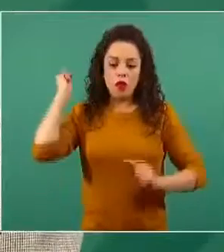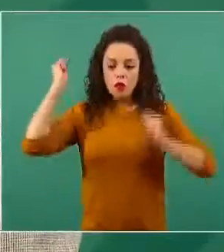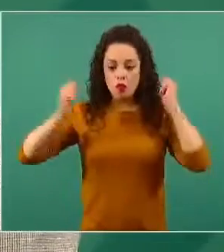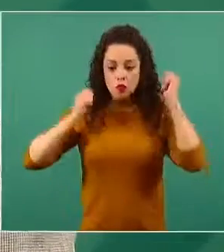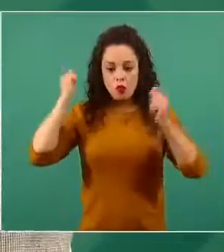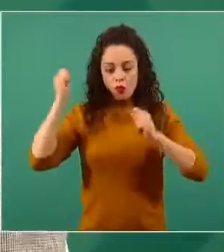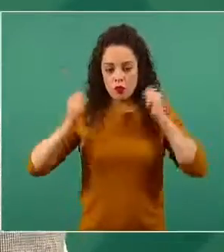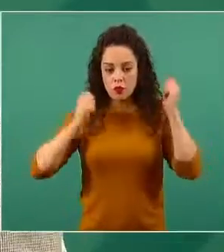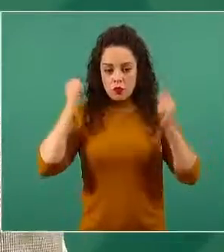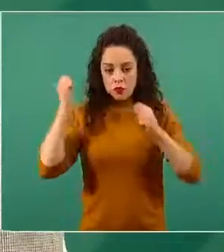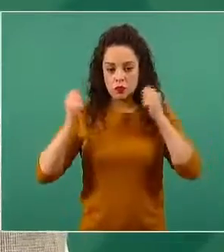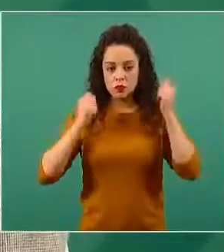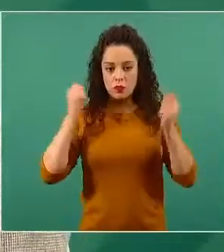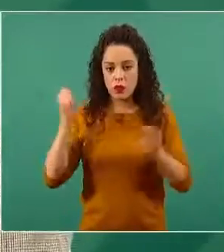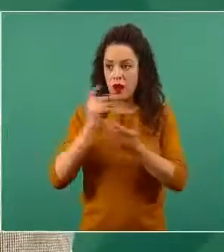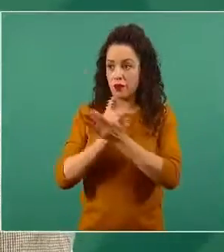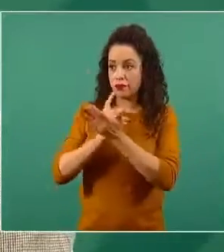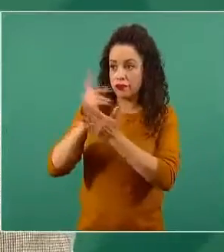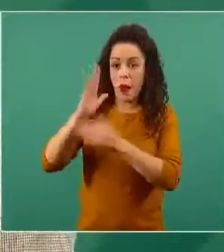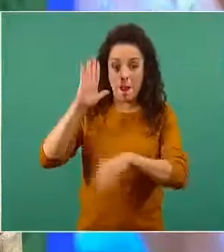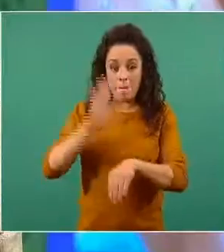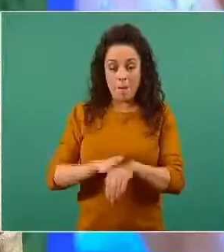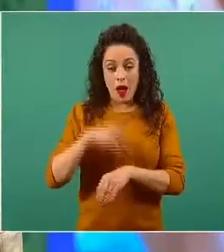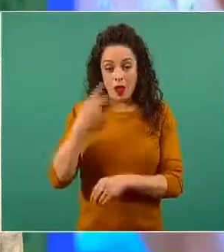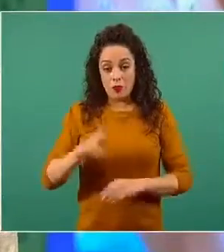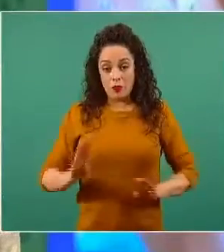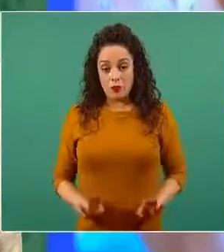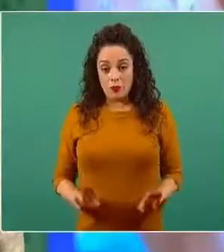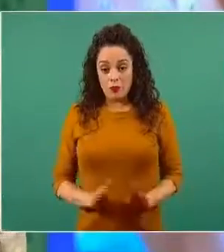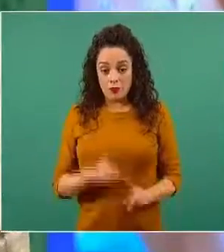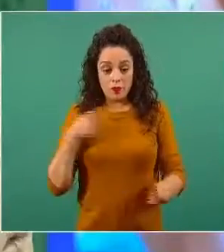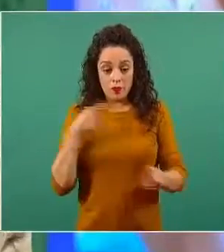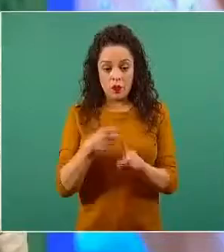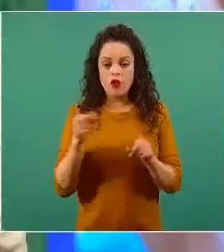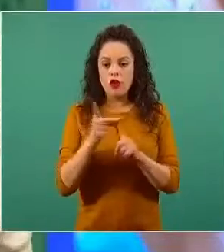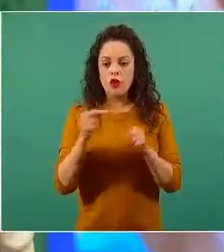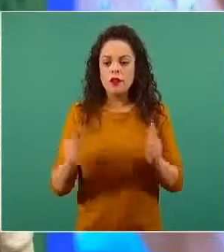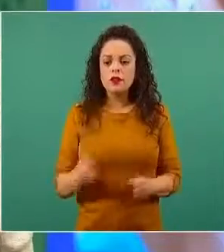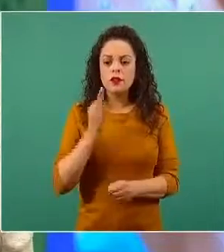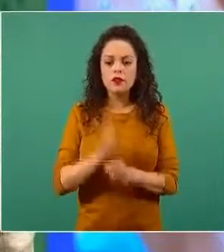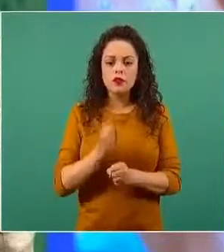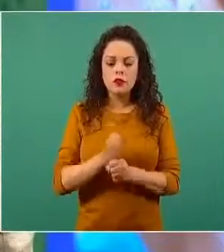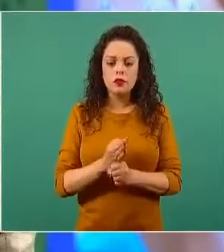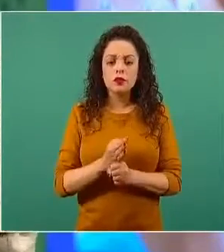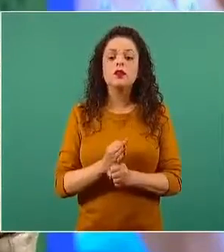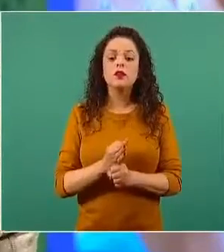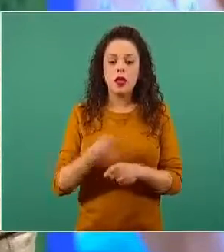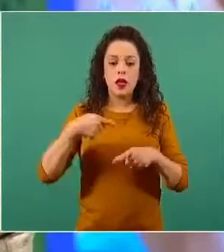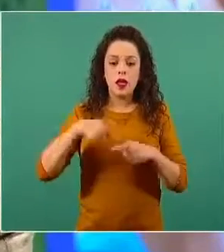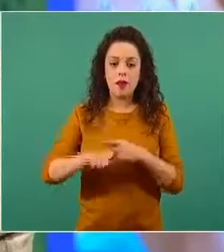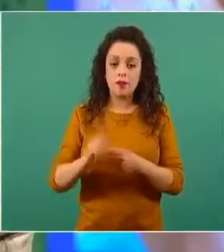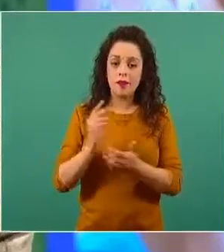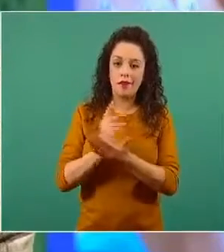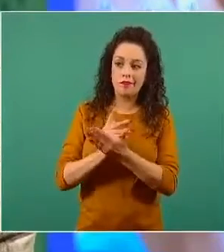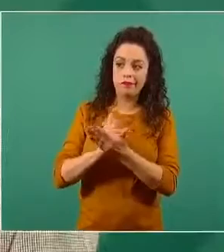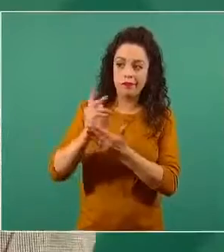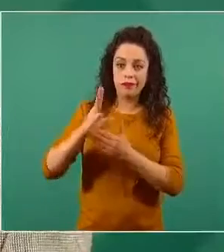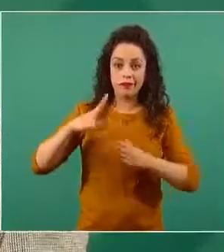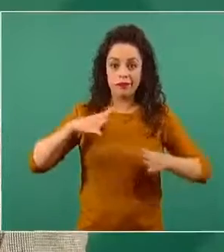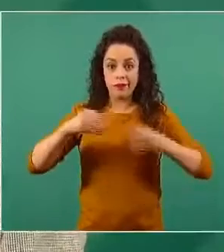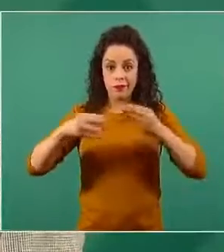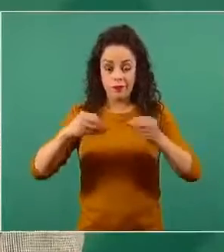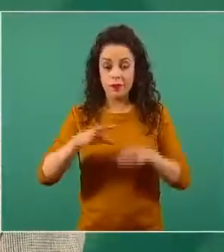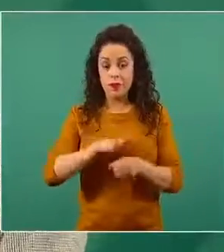al turismo. Las dos más características están en este momento justo en una fase de crecimiento epidémico y